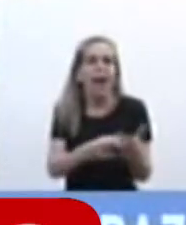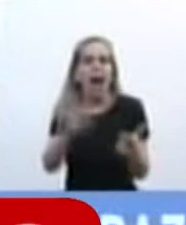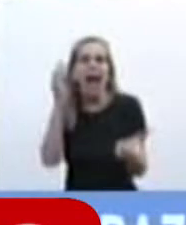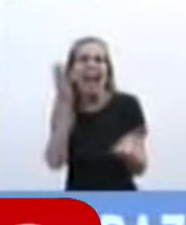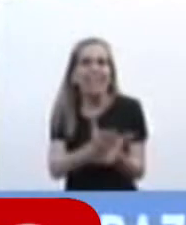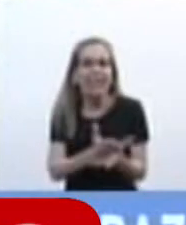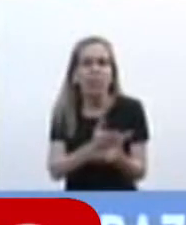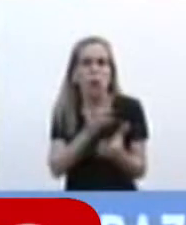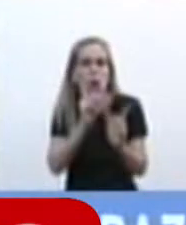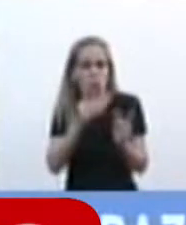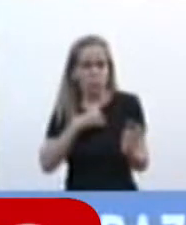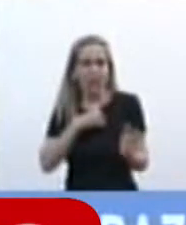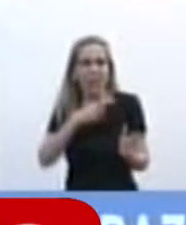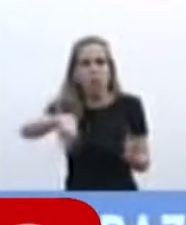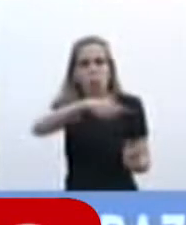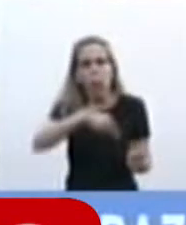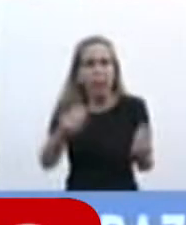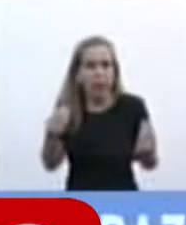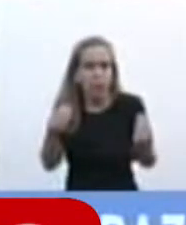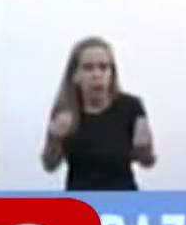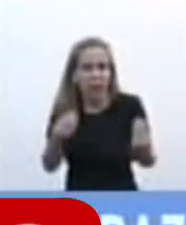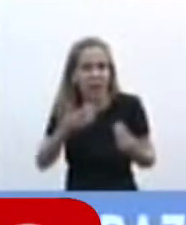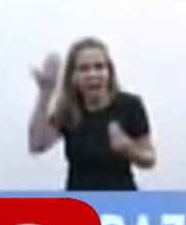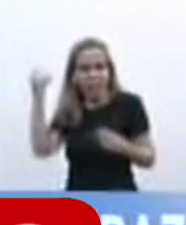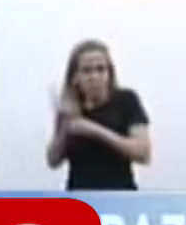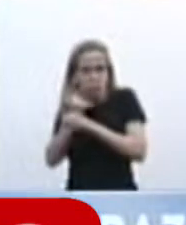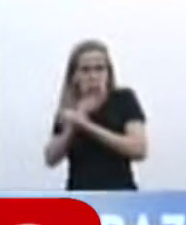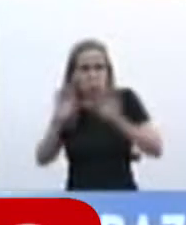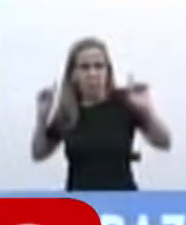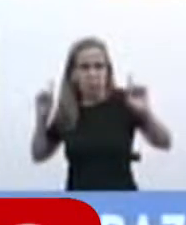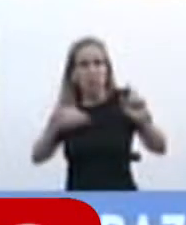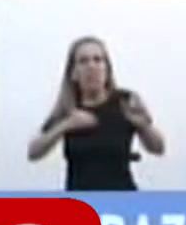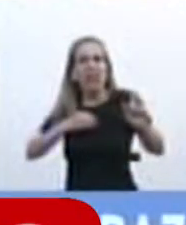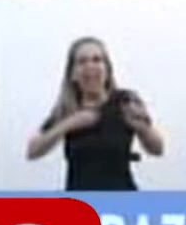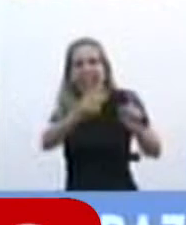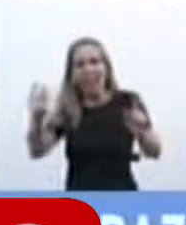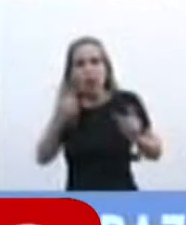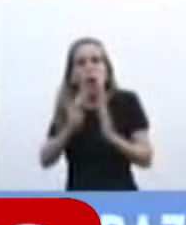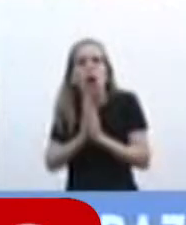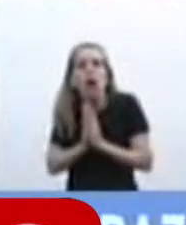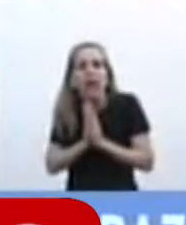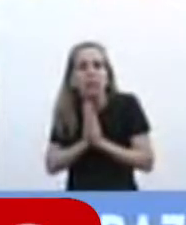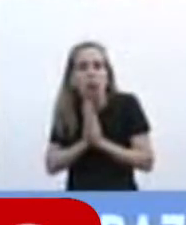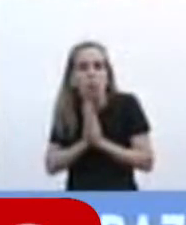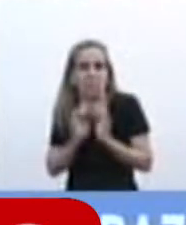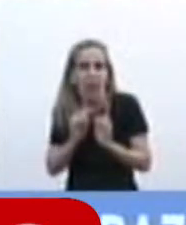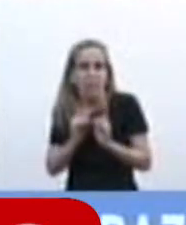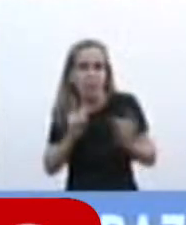de nuestra religión cuando no pudimos hacerlo con nuestra fe y nuestra oración para nuestros